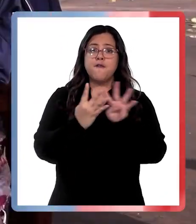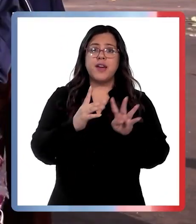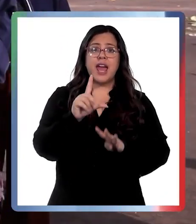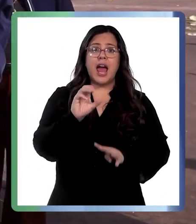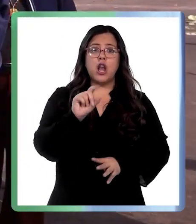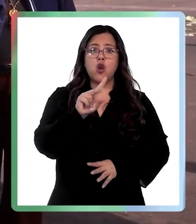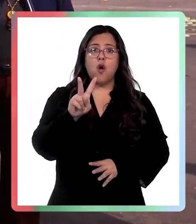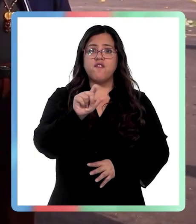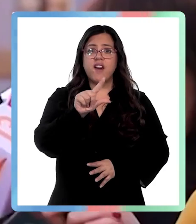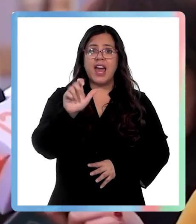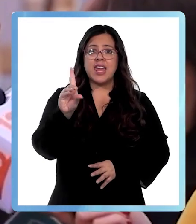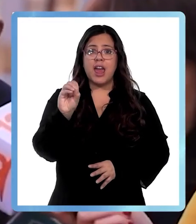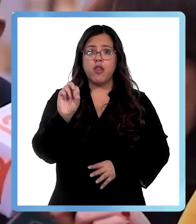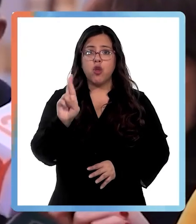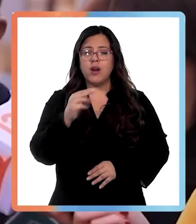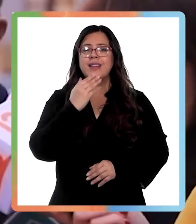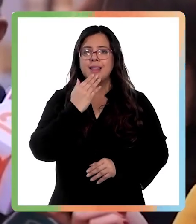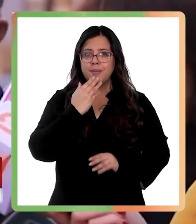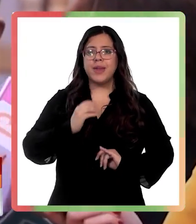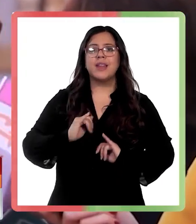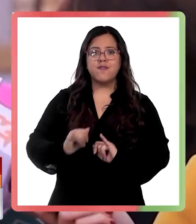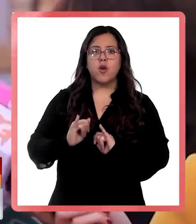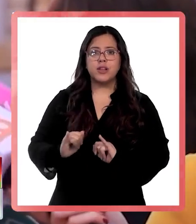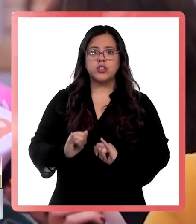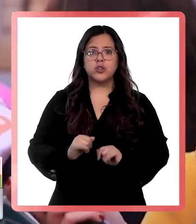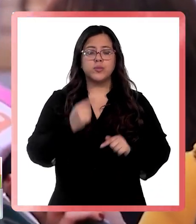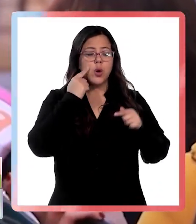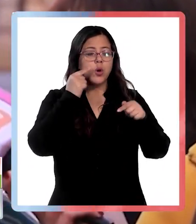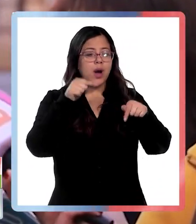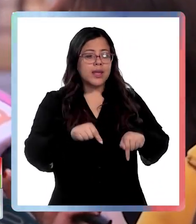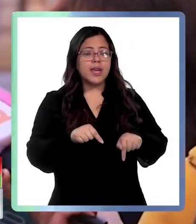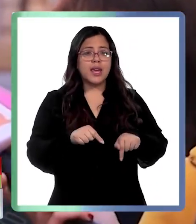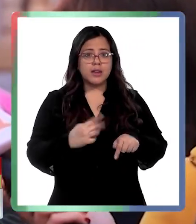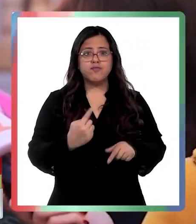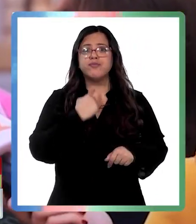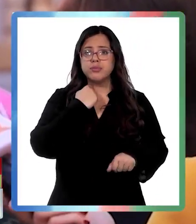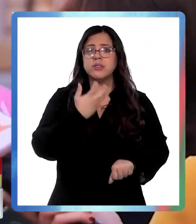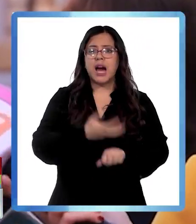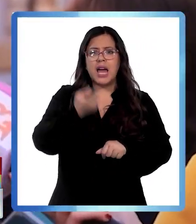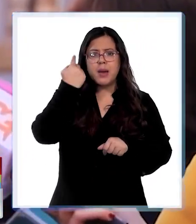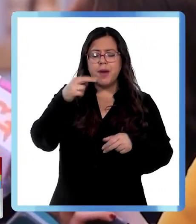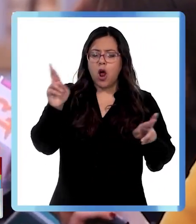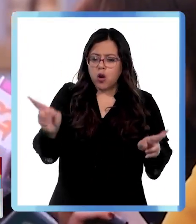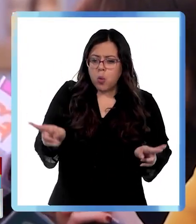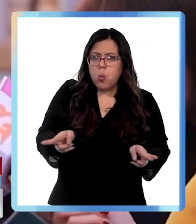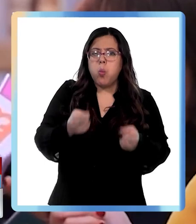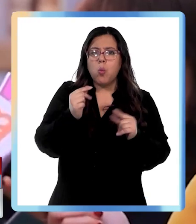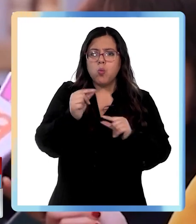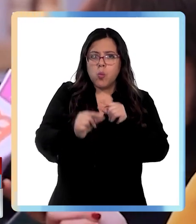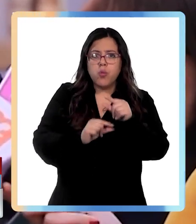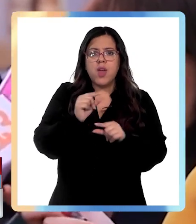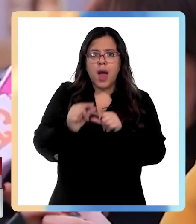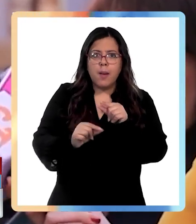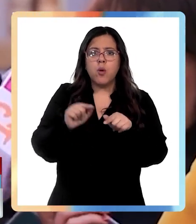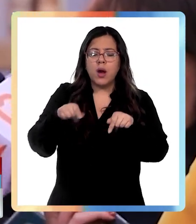recibe noticias. Hay inundaciones, una pequeña pérdida, pero se ha ido recuperando el abastecimiento con el trabajo de los